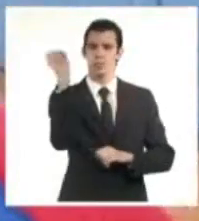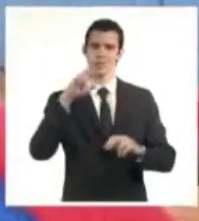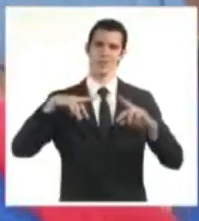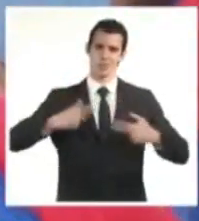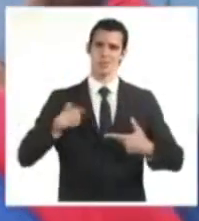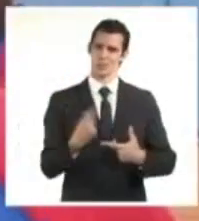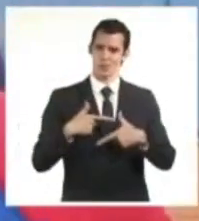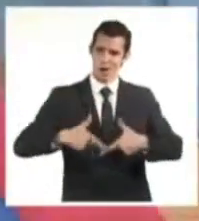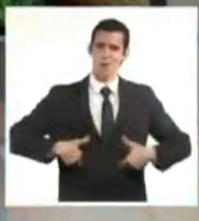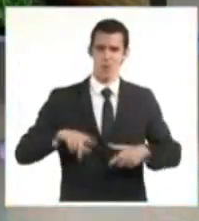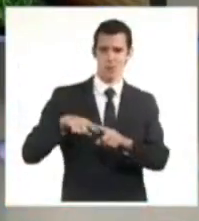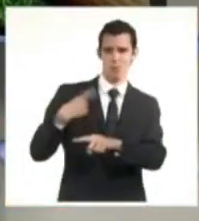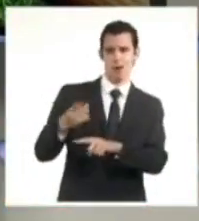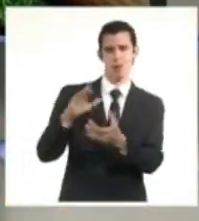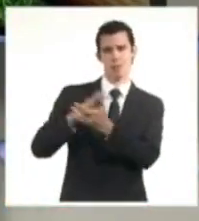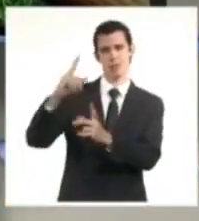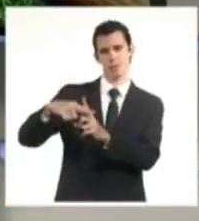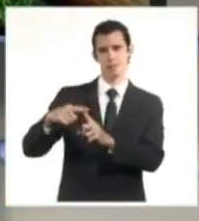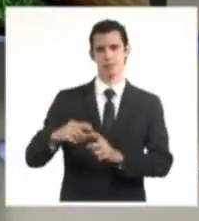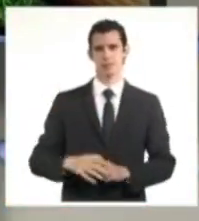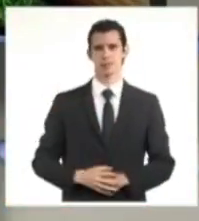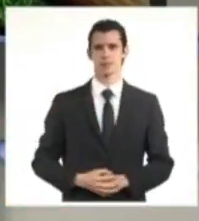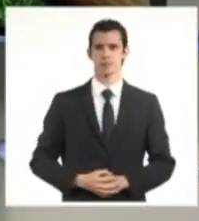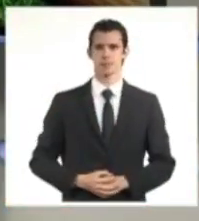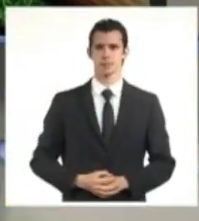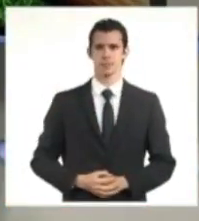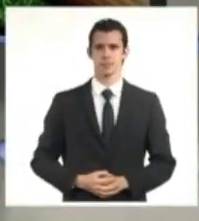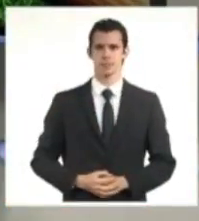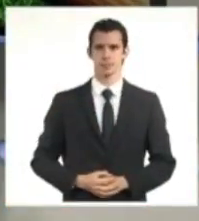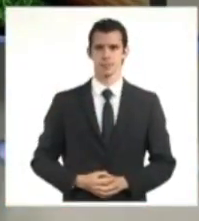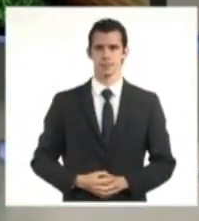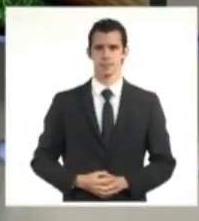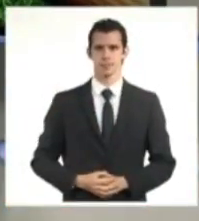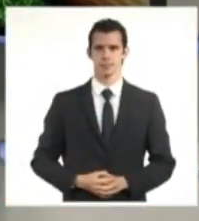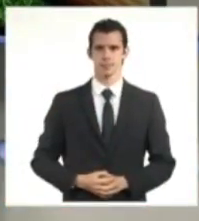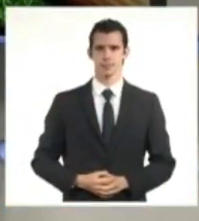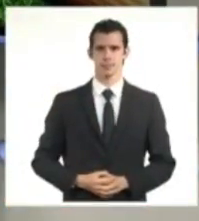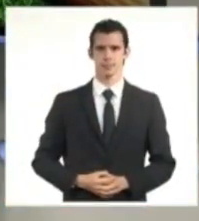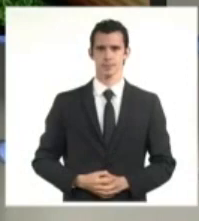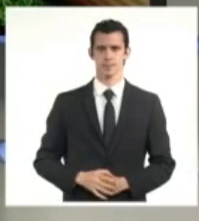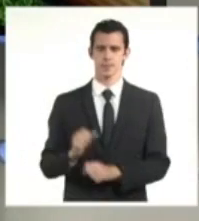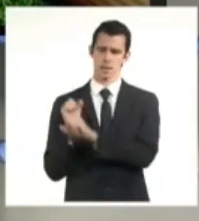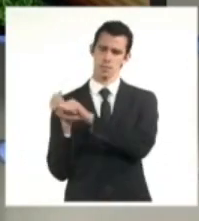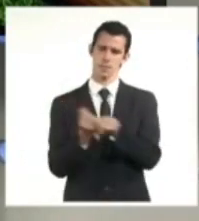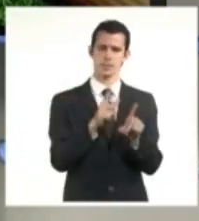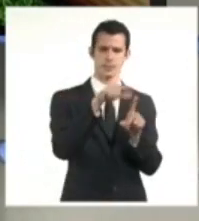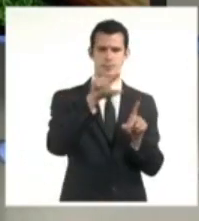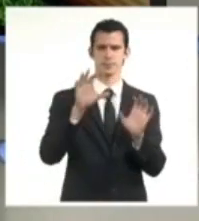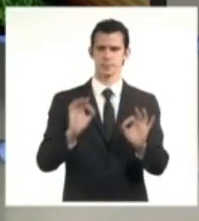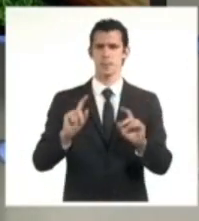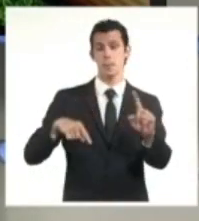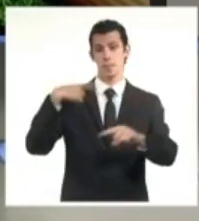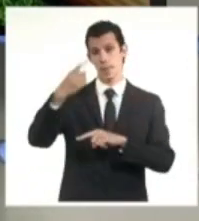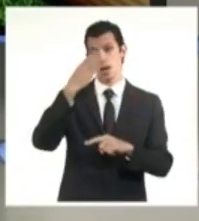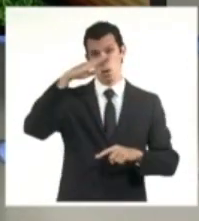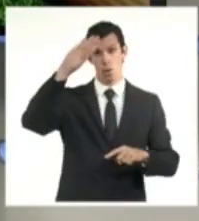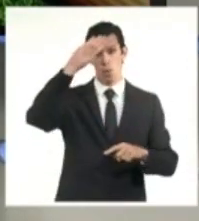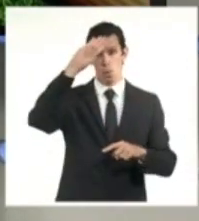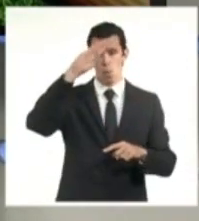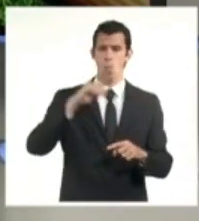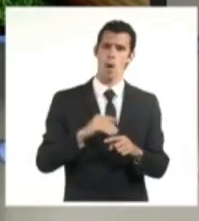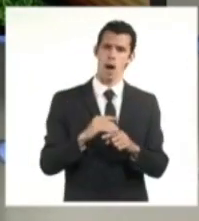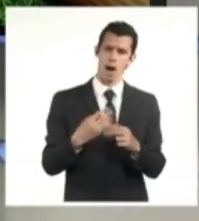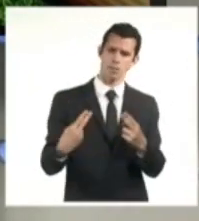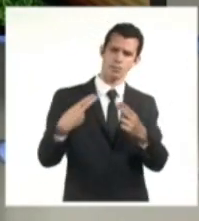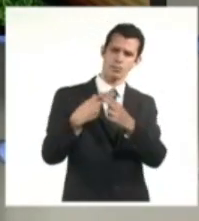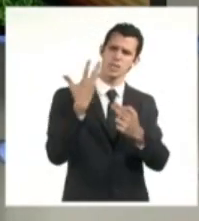vez contra el equipo de Matanza. Siguiendo con el béisbol, mañana Cuba enfrentará a Nicaragua a partir de las 10 ante Meridiano